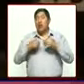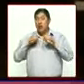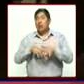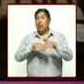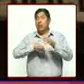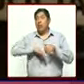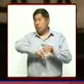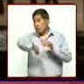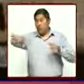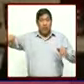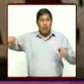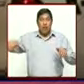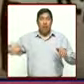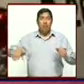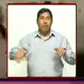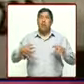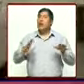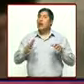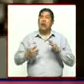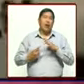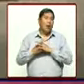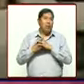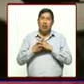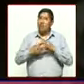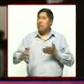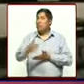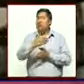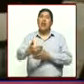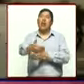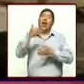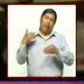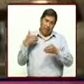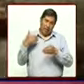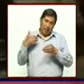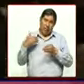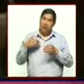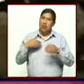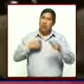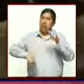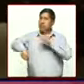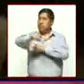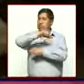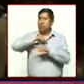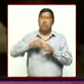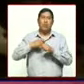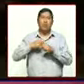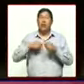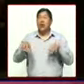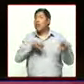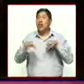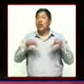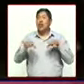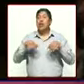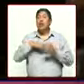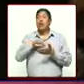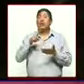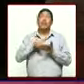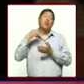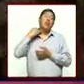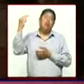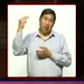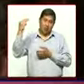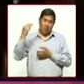que ingresó por la parte de la Indaburo ha aparecido por la parte de atrás, flanqueando ya lo que es el muro perimetral de la Asamblea